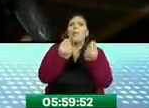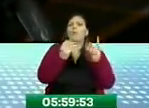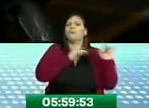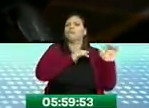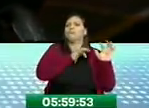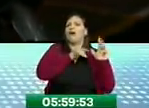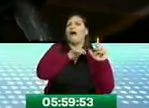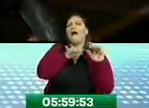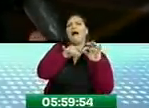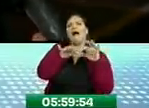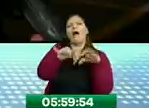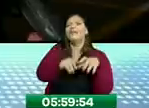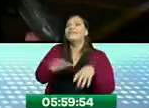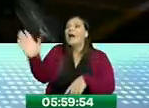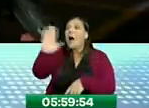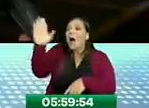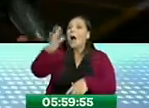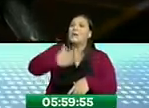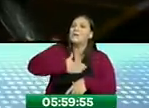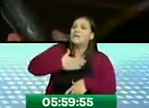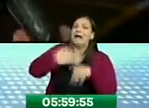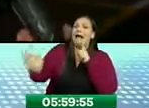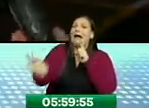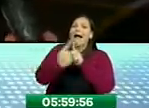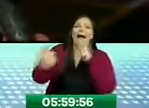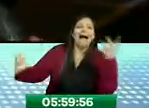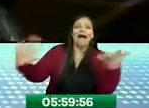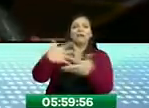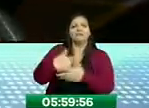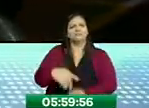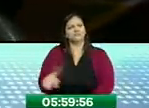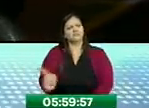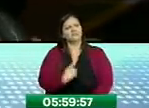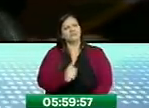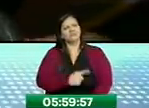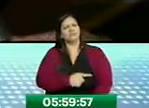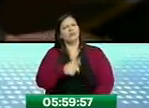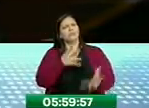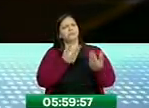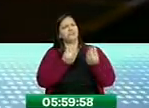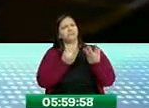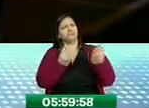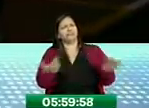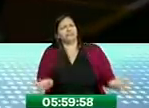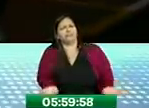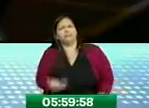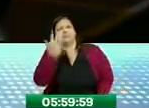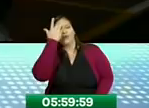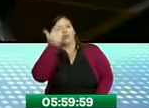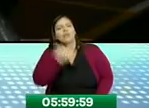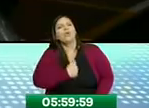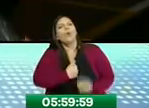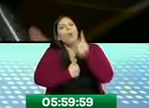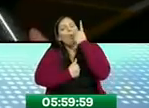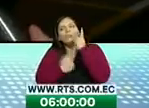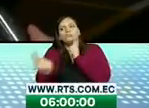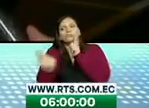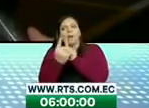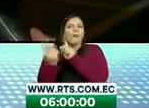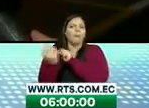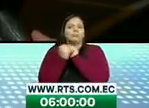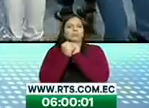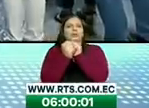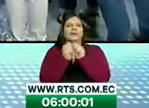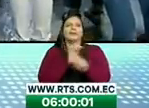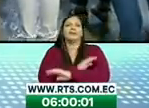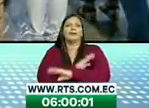podría recibirlo de uno para llevarlo, para transportarlo. Pero ahí está la responsabilidad que tiene que hacer y también nosotros le llamamos la atención, de atención